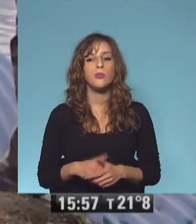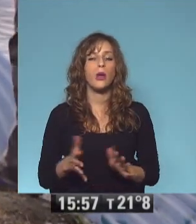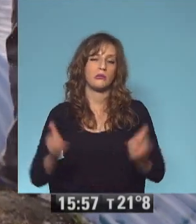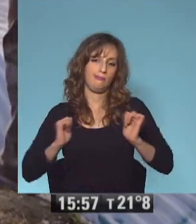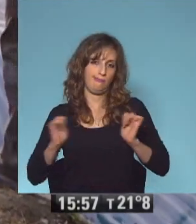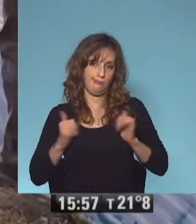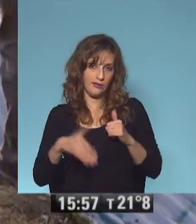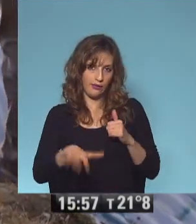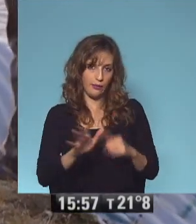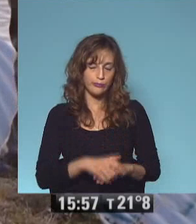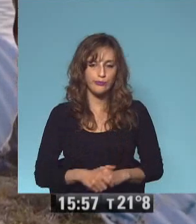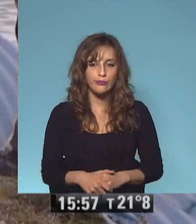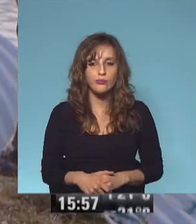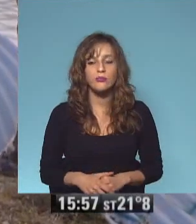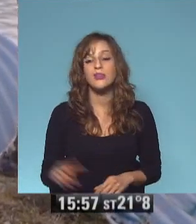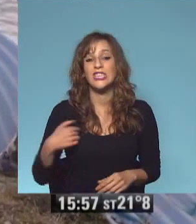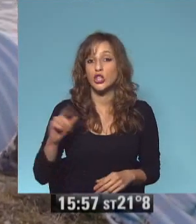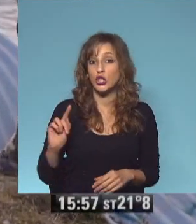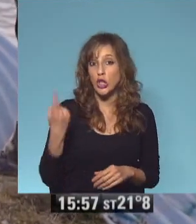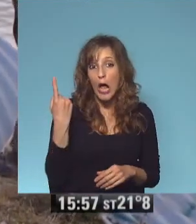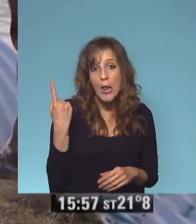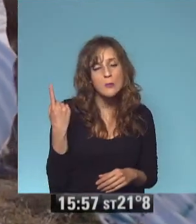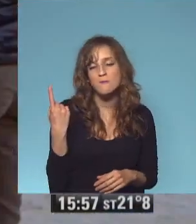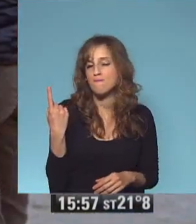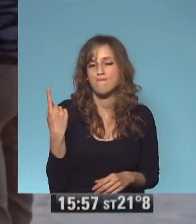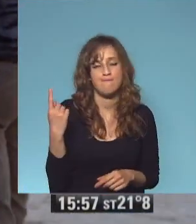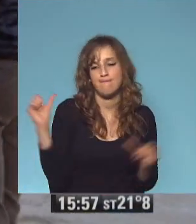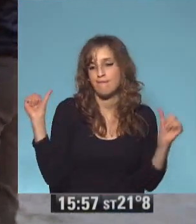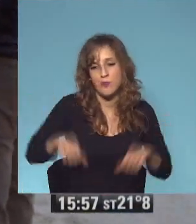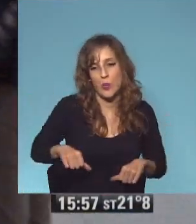más Porque solo no vamos a poder hacer mucho Hay mucho para limpiar